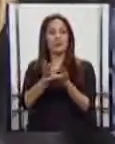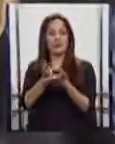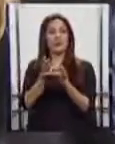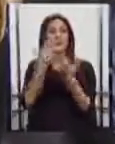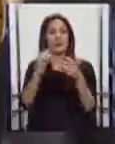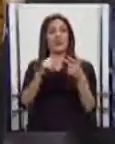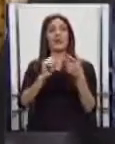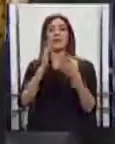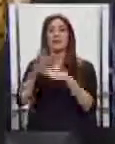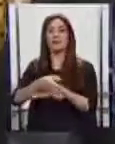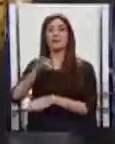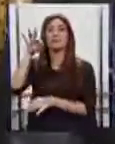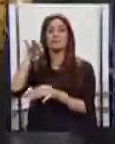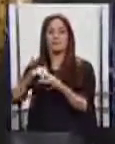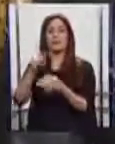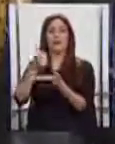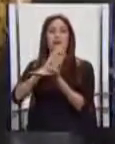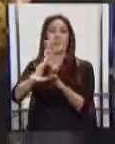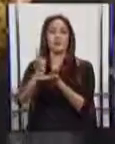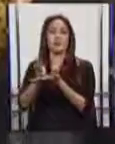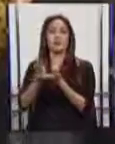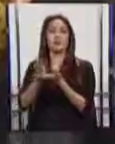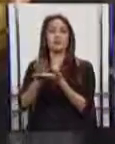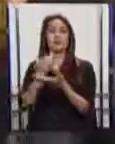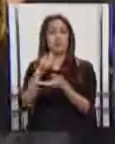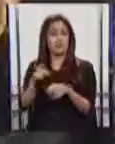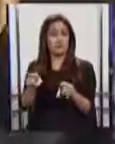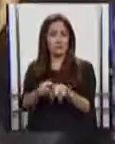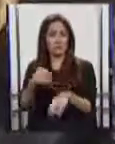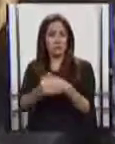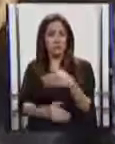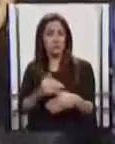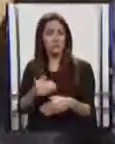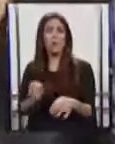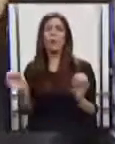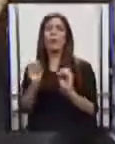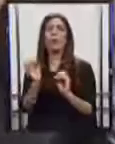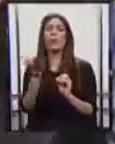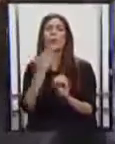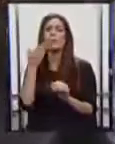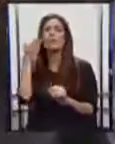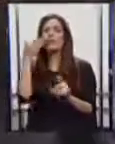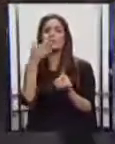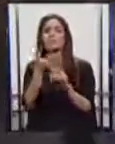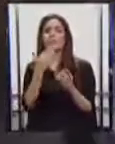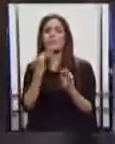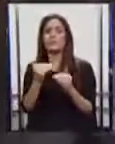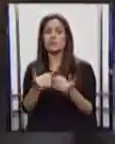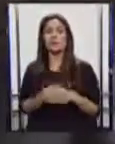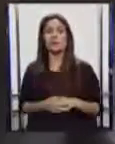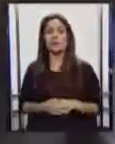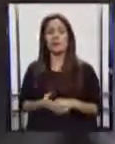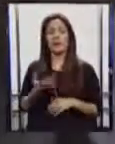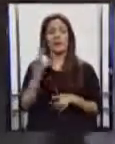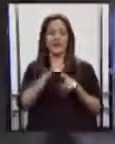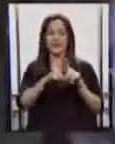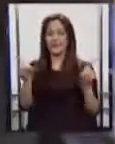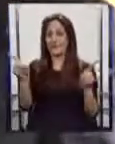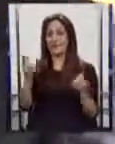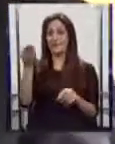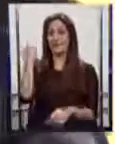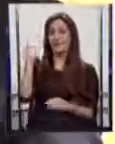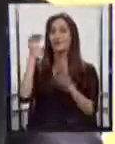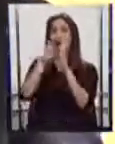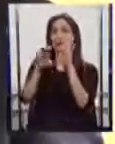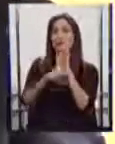las elecciones de la asamblea constituyente. ¿En este caso sería el mismo procedimiento o vamos directamente a la constituyente? Bueno, la gran diferencia es que en el 2007 estaba vigente la